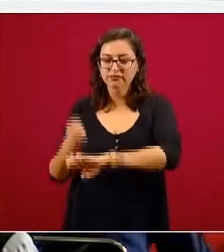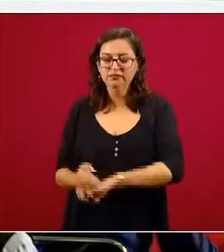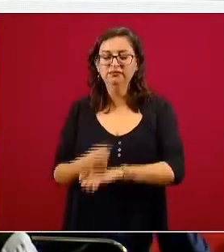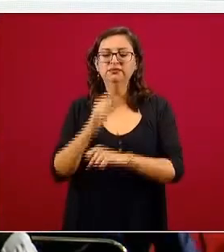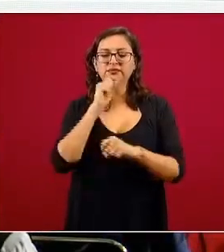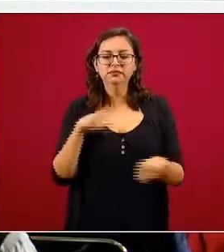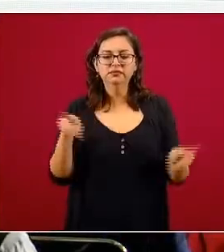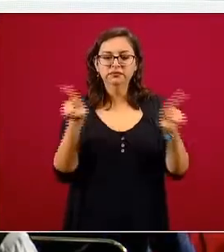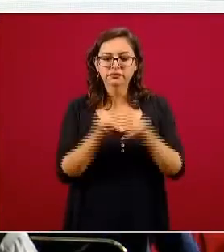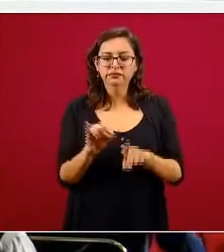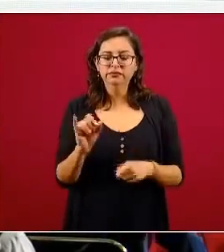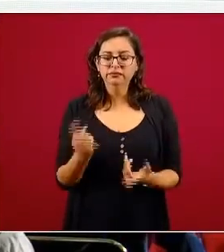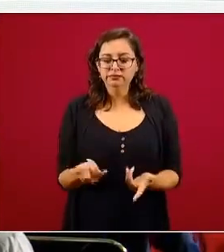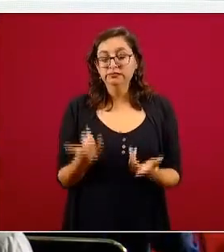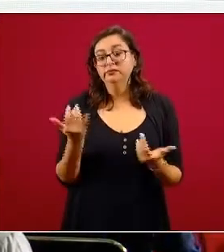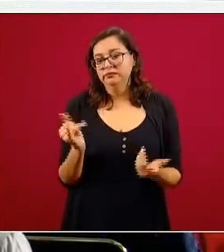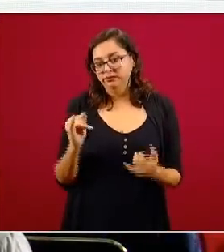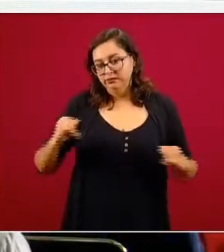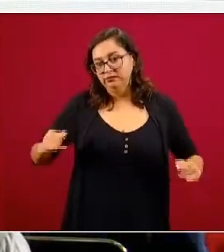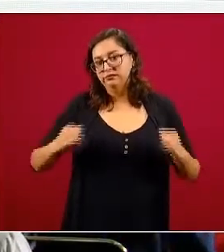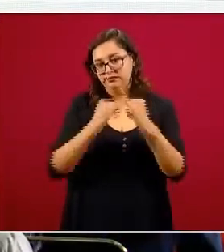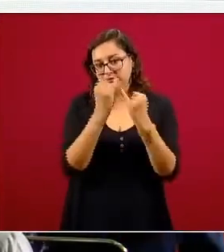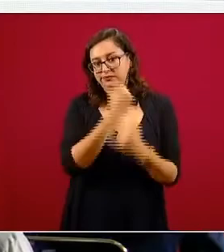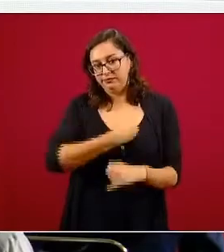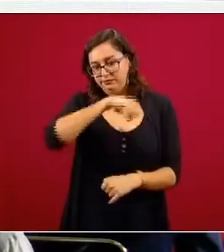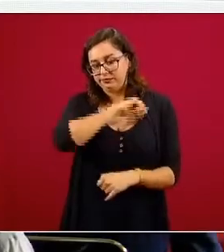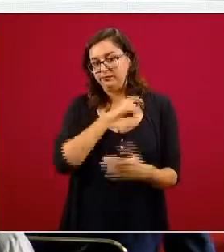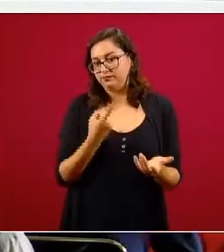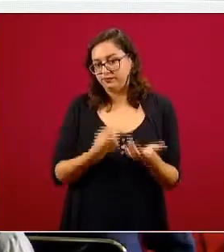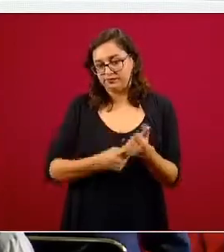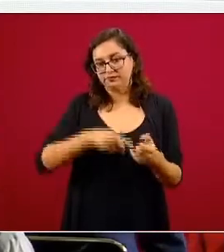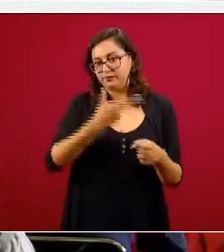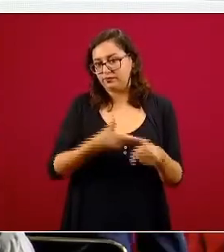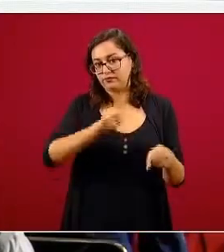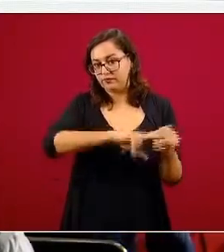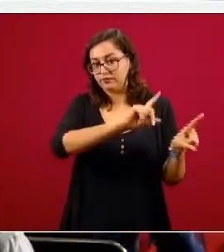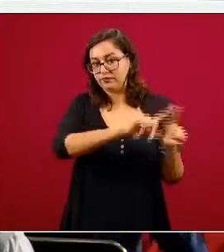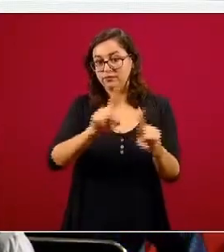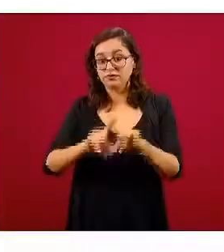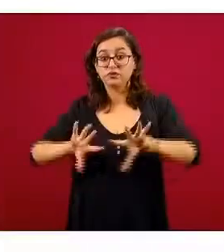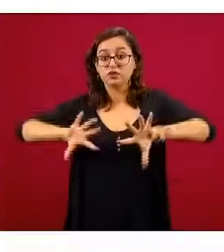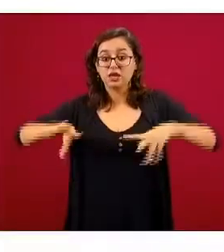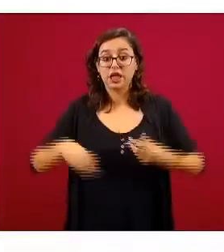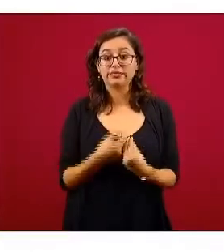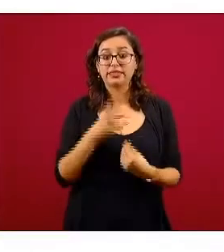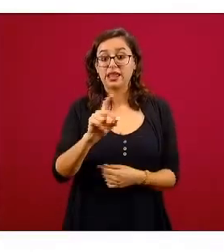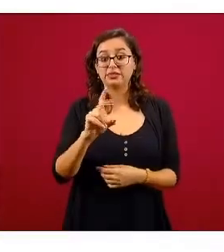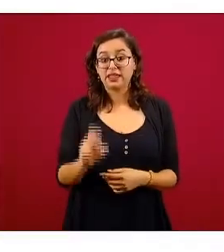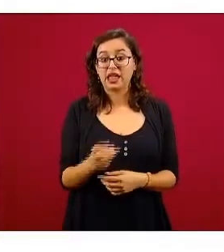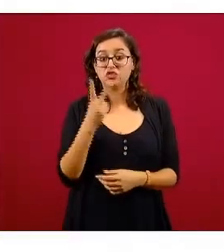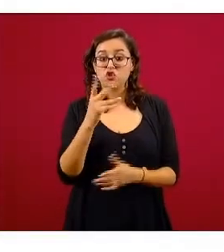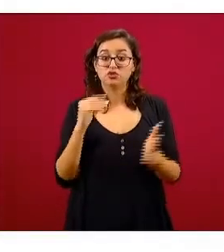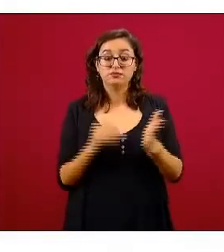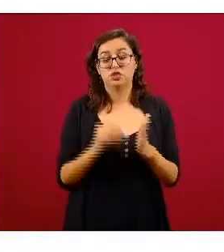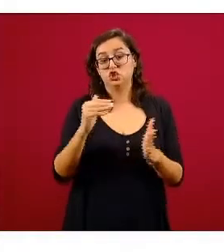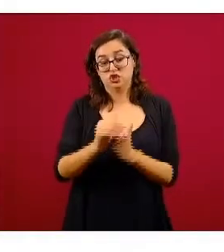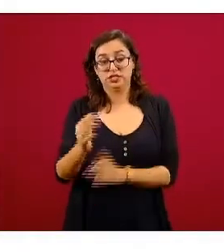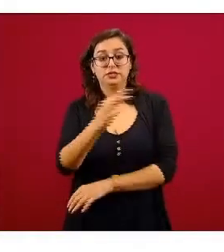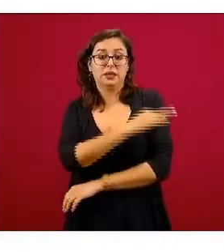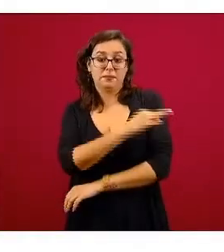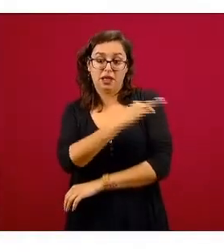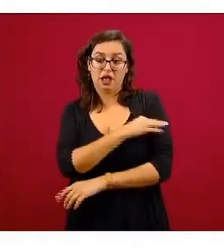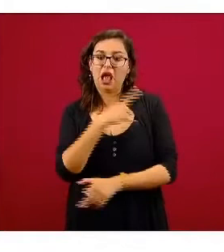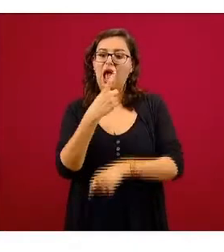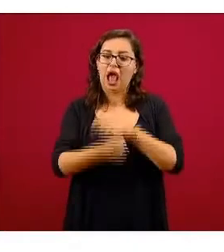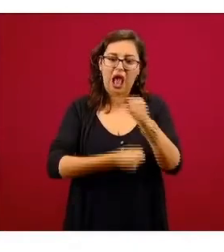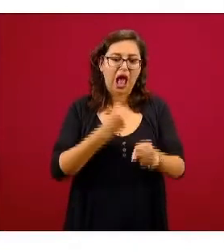los institutos nacionales de salud y los hospitales de referencia. En conjunto hay casi 32 millones de vacunas que se ponen